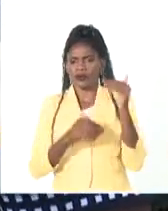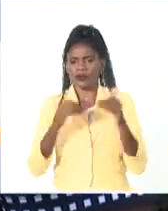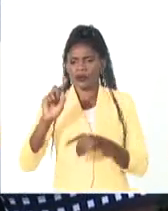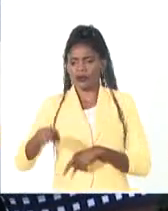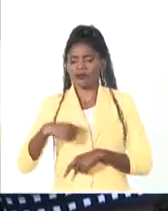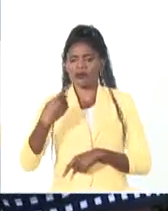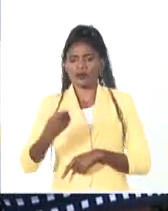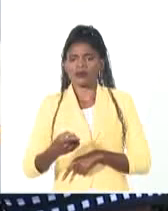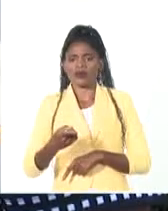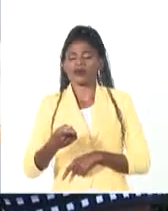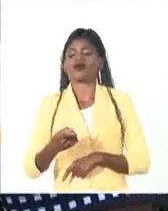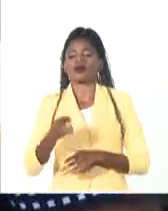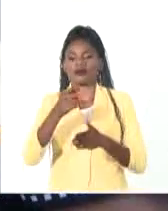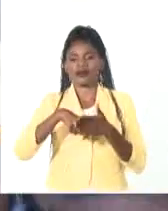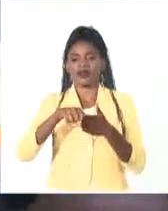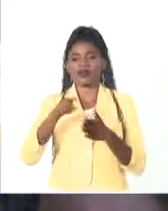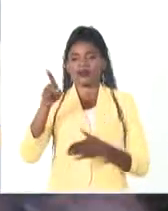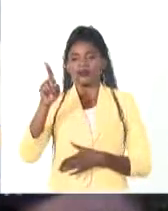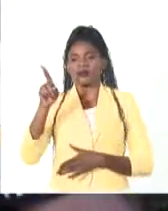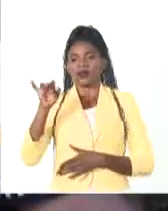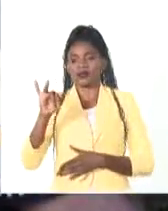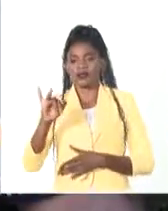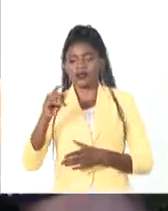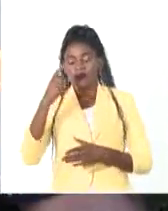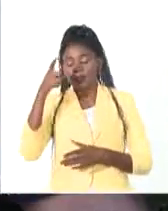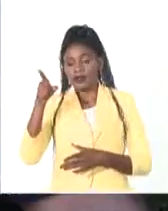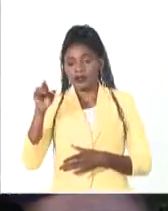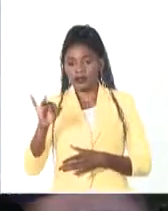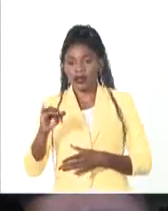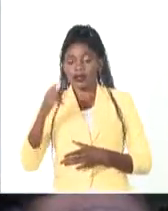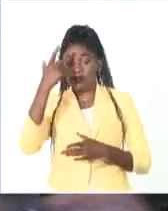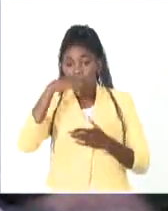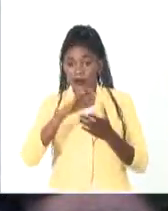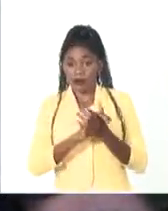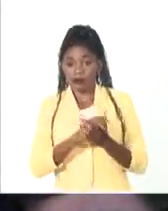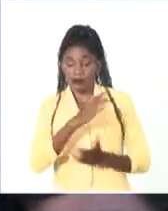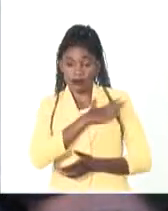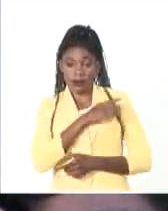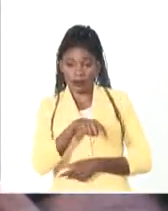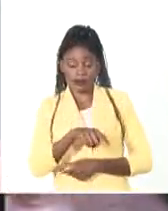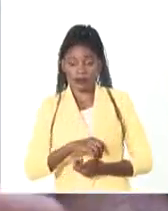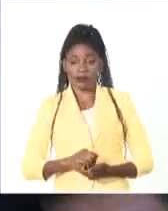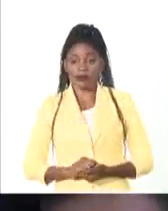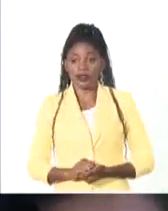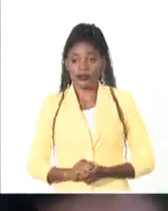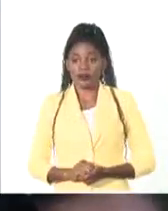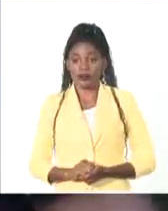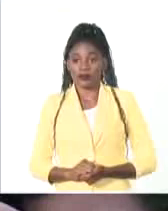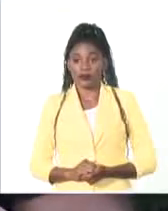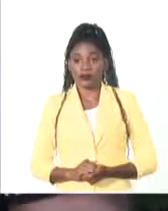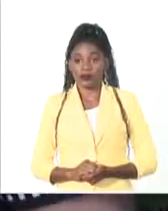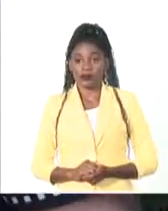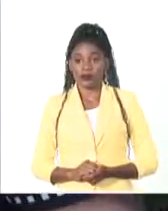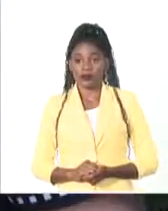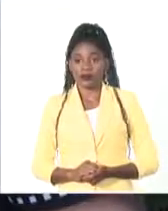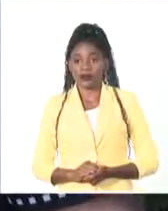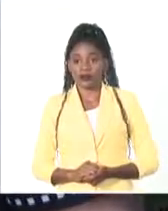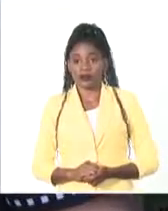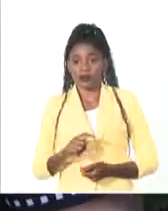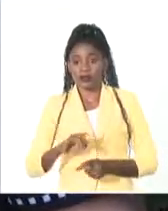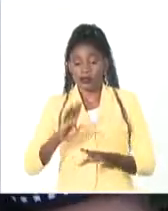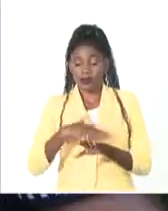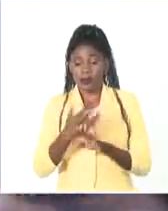próximas elecciones del día 26 de marzo. ¿Y por qué lo digo? Porque realmente, en el caso del distrito